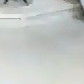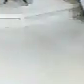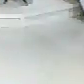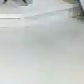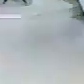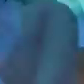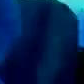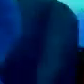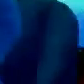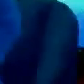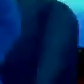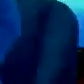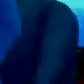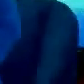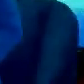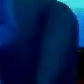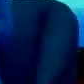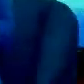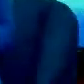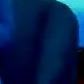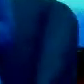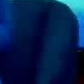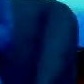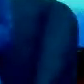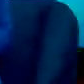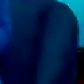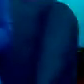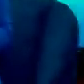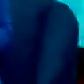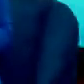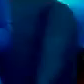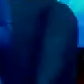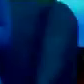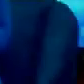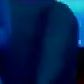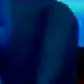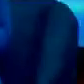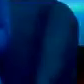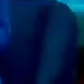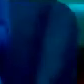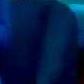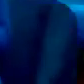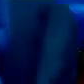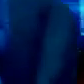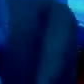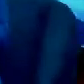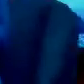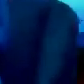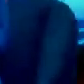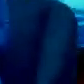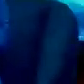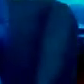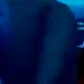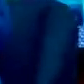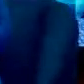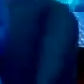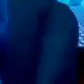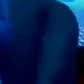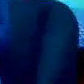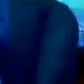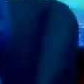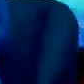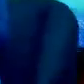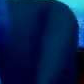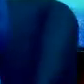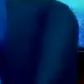Amables televidentes, de vuelta con ustedes. Recordarles que el toque de queda se amplía en el Ecuador desde este sábado 21 de marzo. La